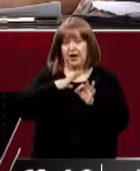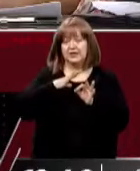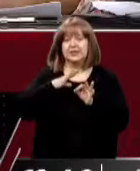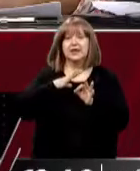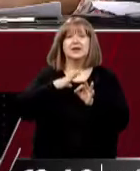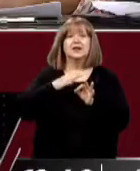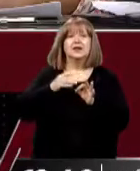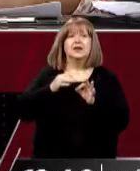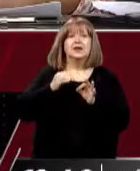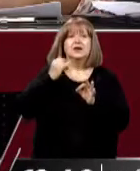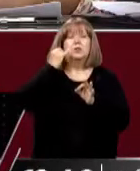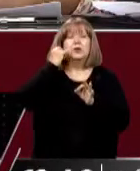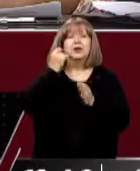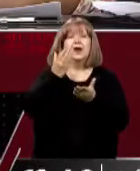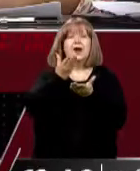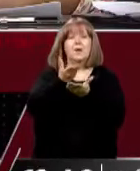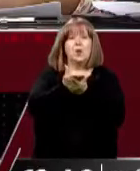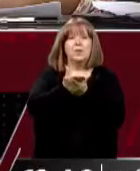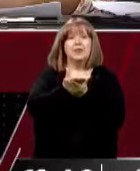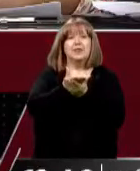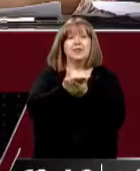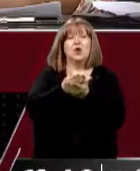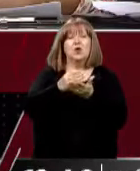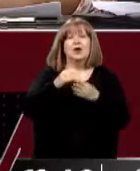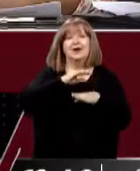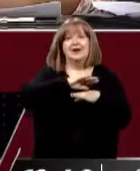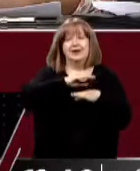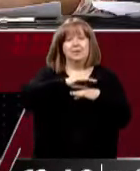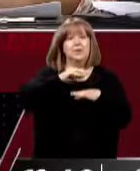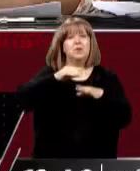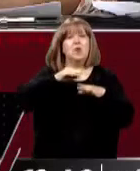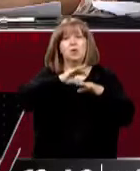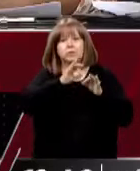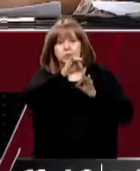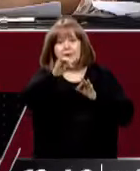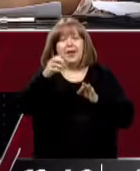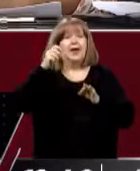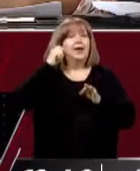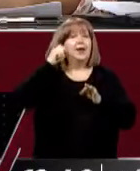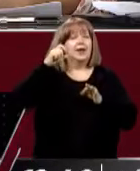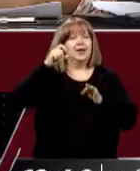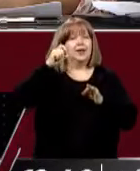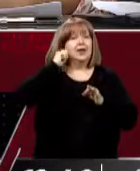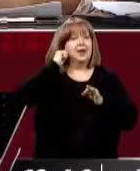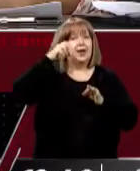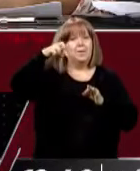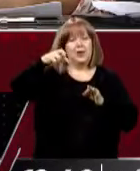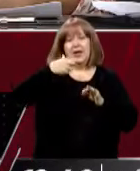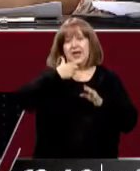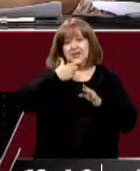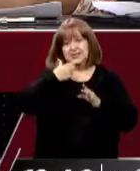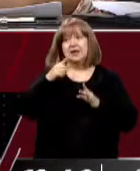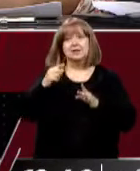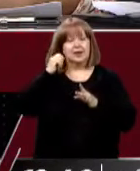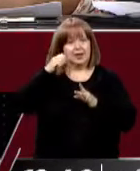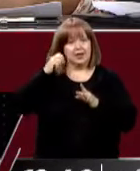Agencia de Ordenamiento Territorial le hemos presentado relevamientos propios que hicimos con nuestro sistema de GPS antes de que se haga el oficial